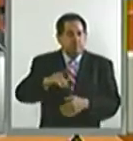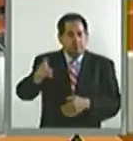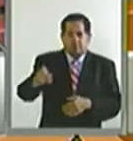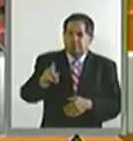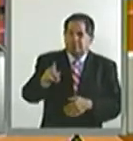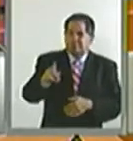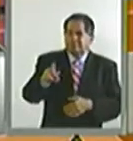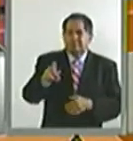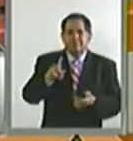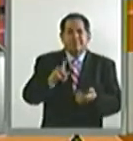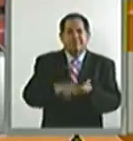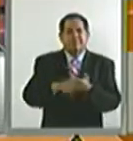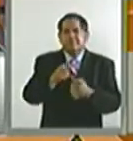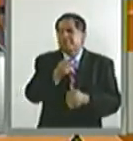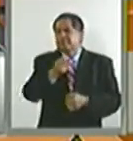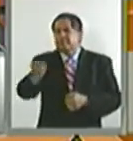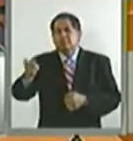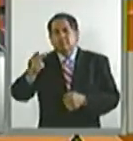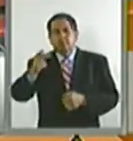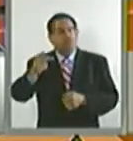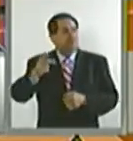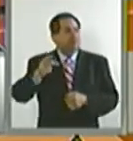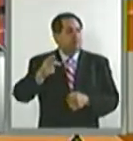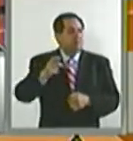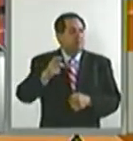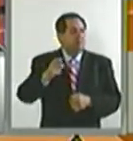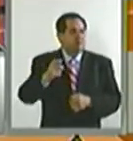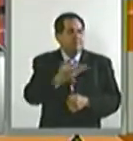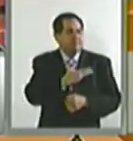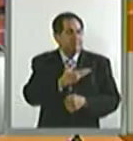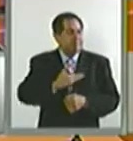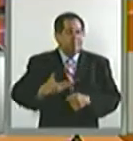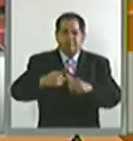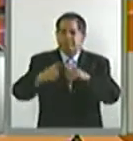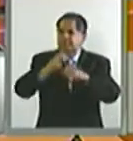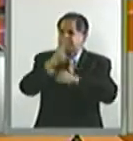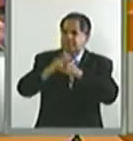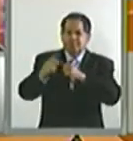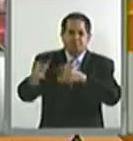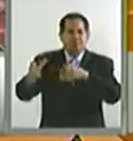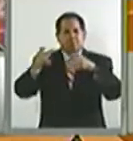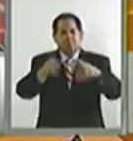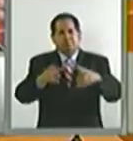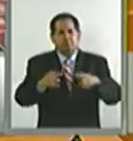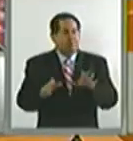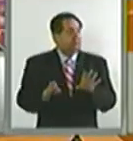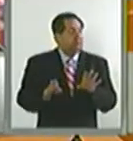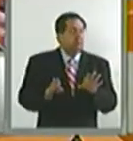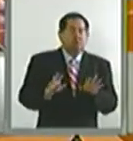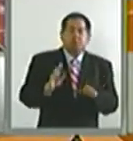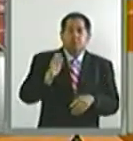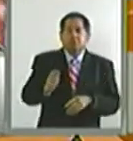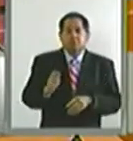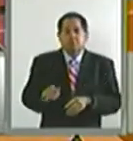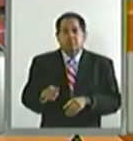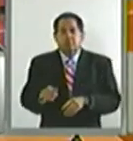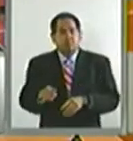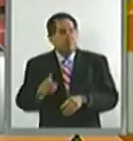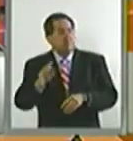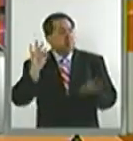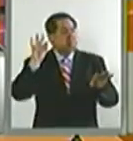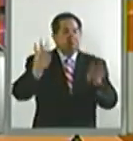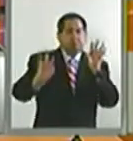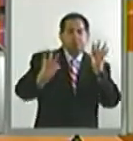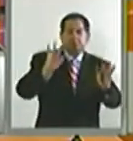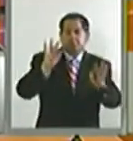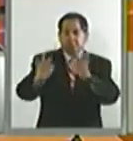tiranuelos de aldea convertidos en presidente de poderosas naciones, manteniendo a raya y atemorizado al mundo